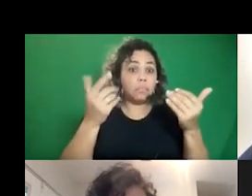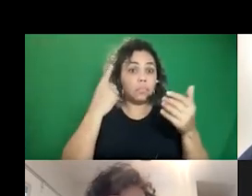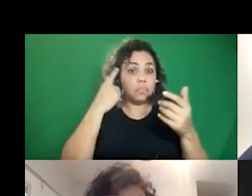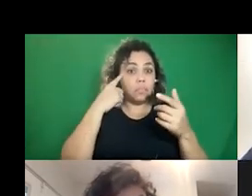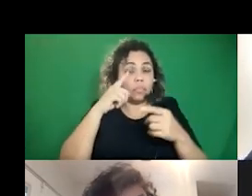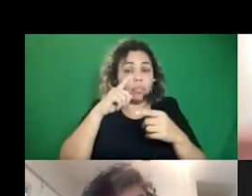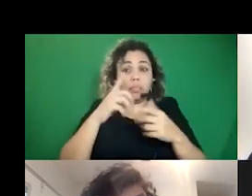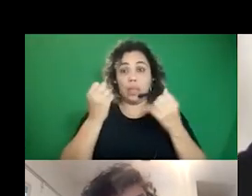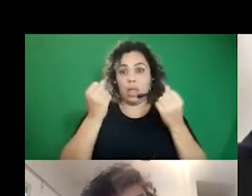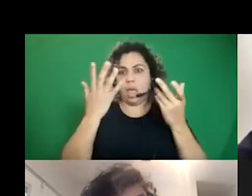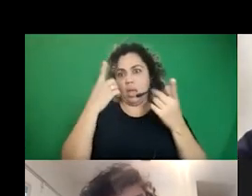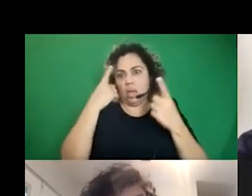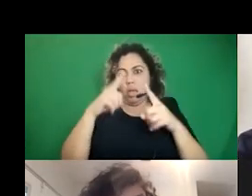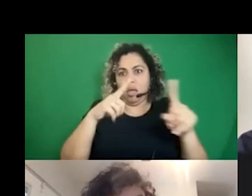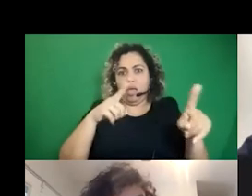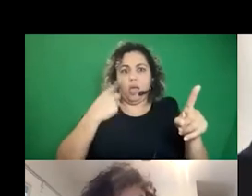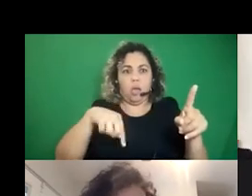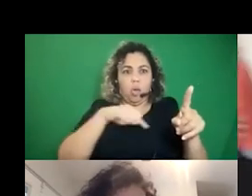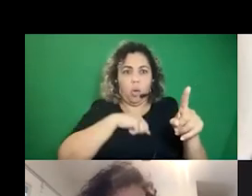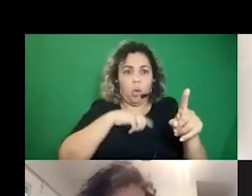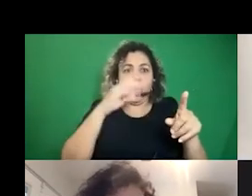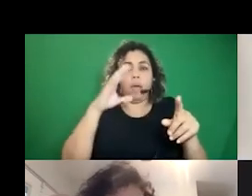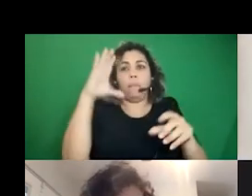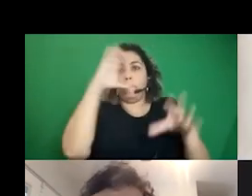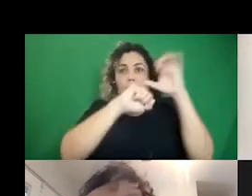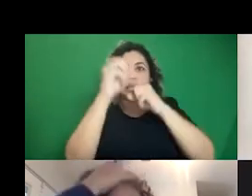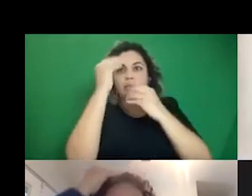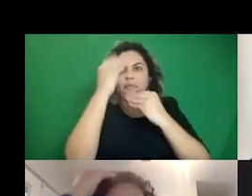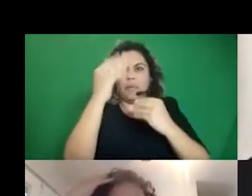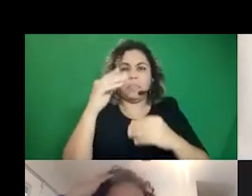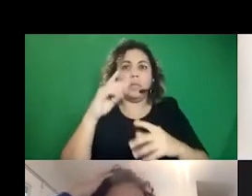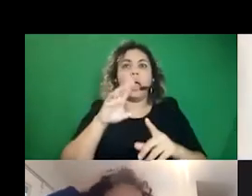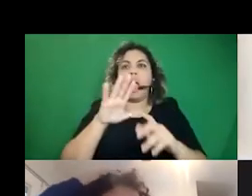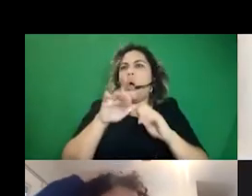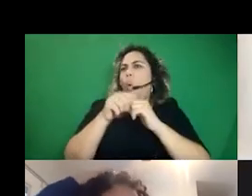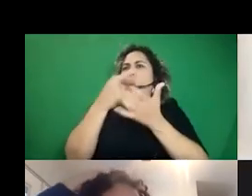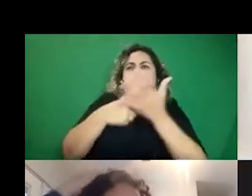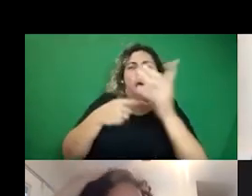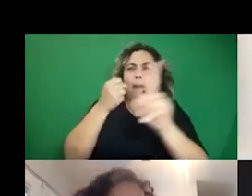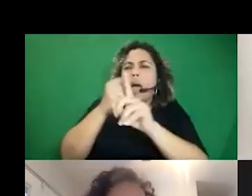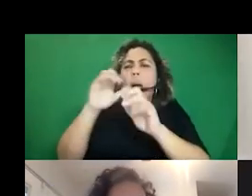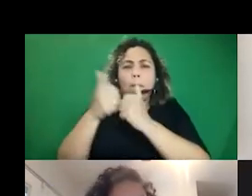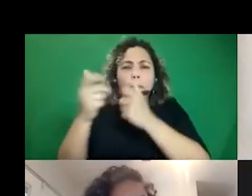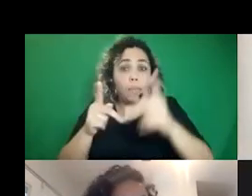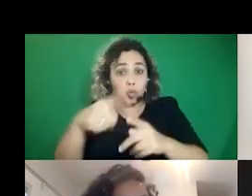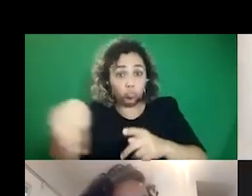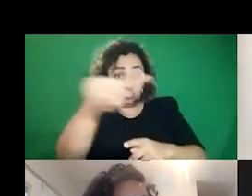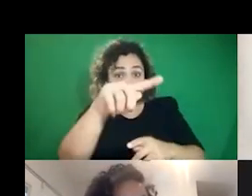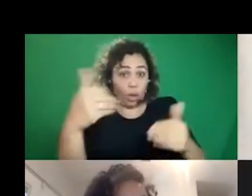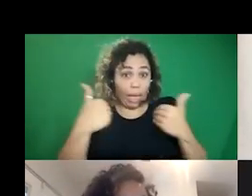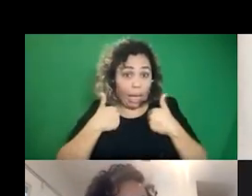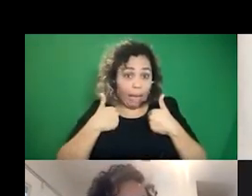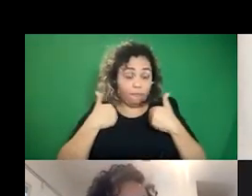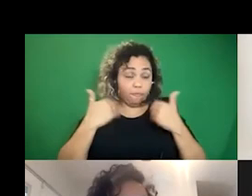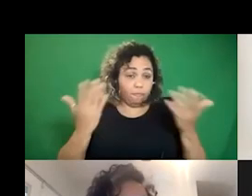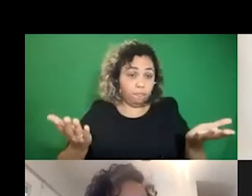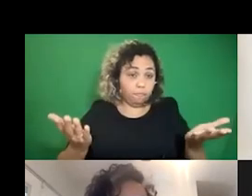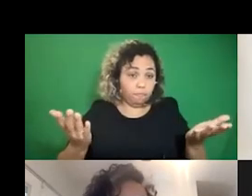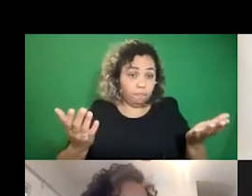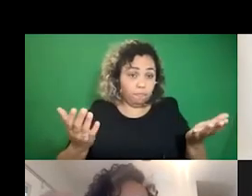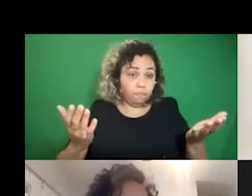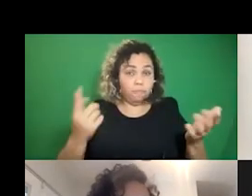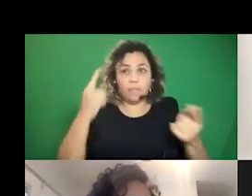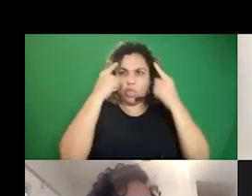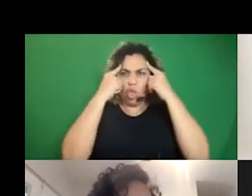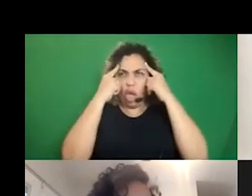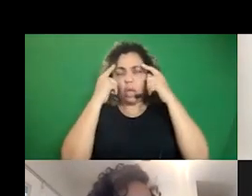algo que les esté llegando tenemos algo tanta información de cómo se